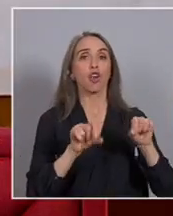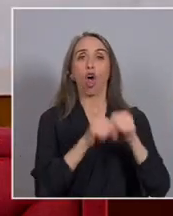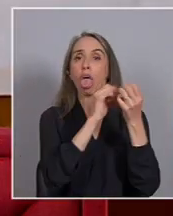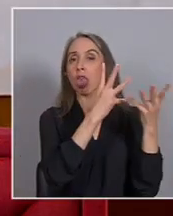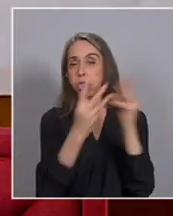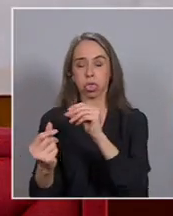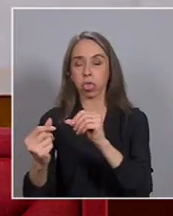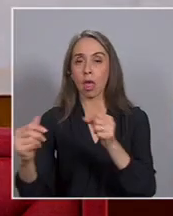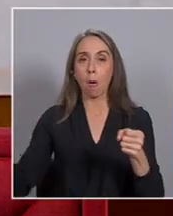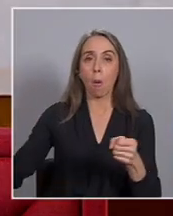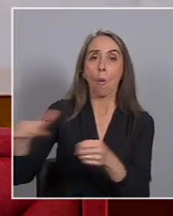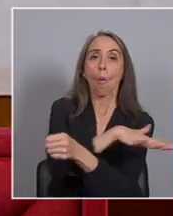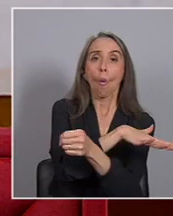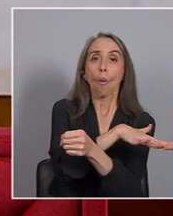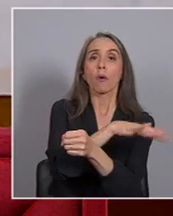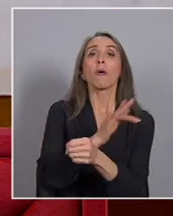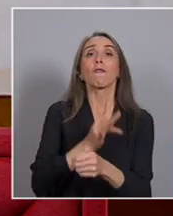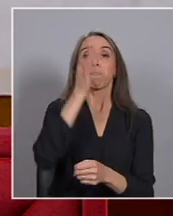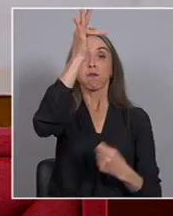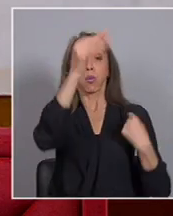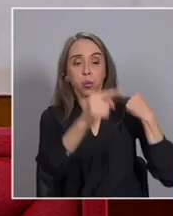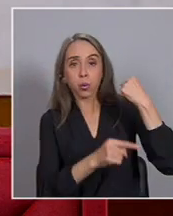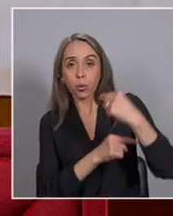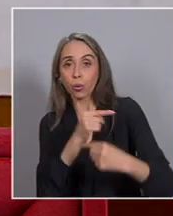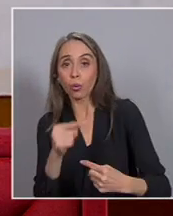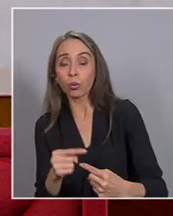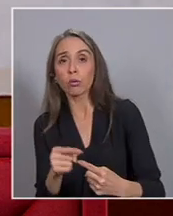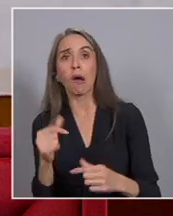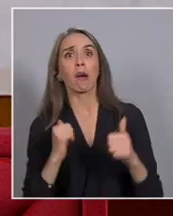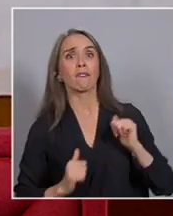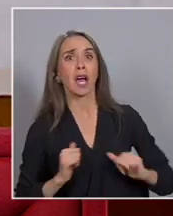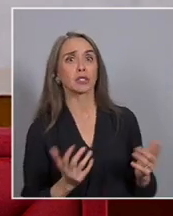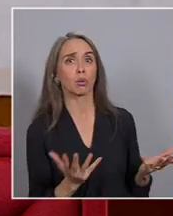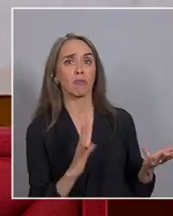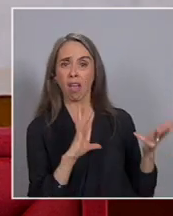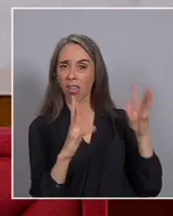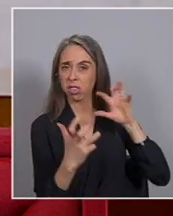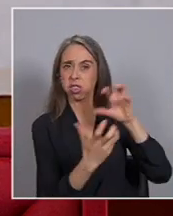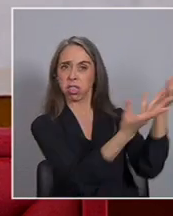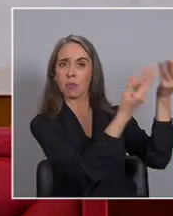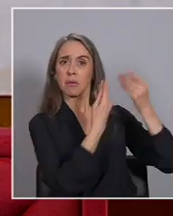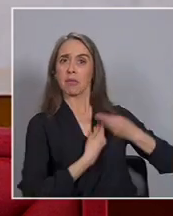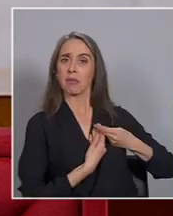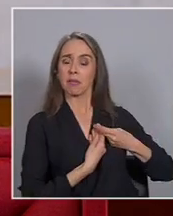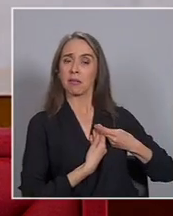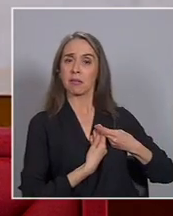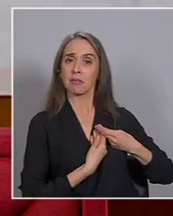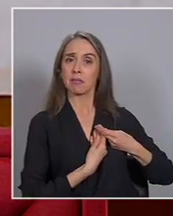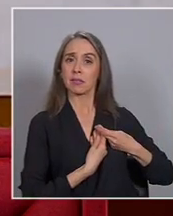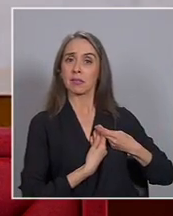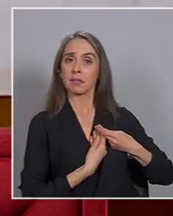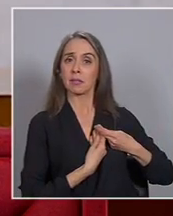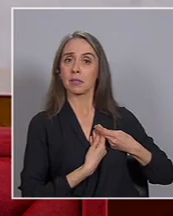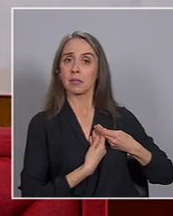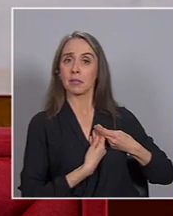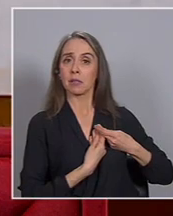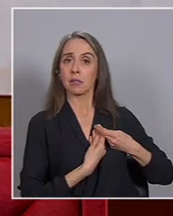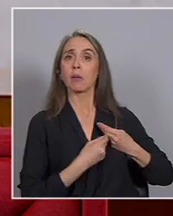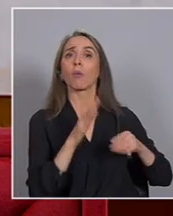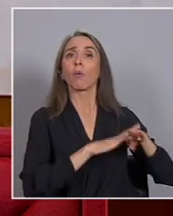tiene para que quienes vengan después sufran las consecuencias de nuestro